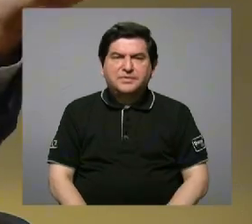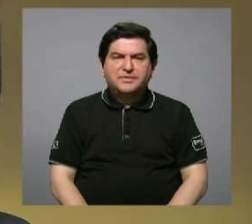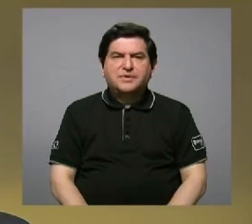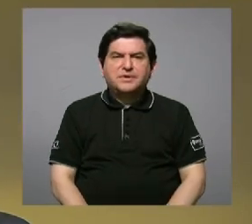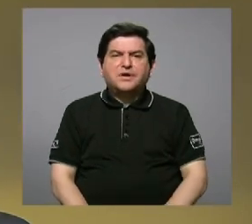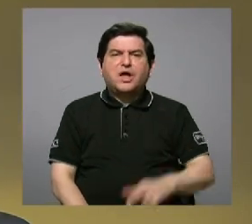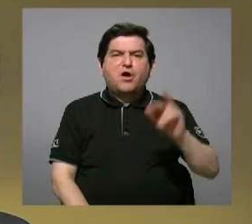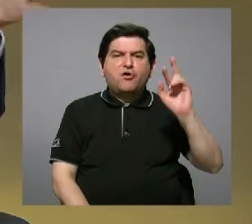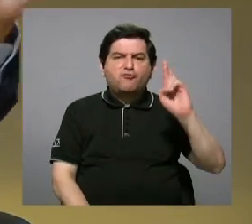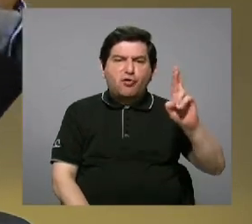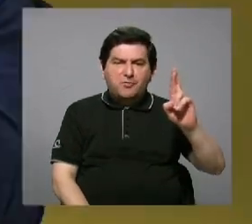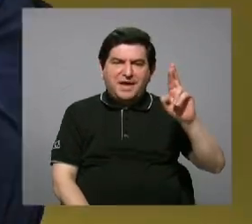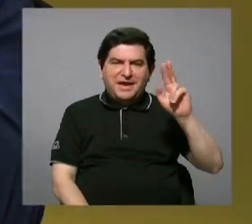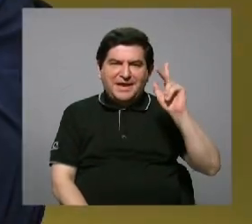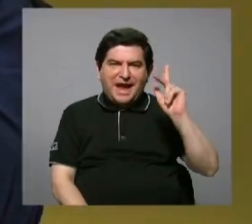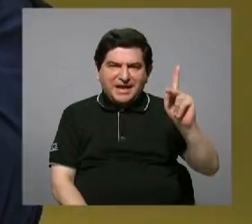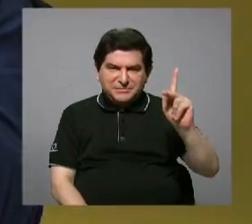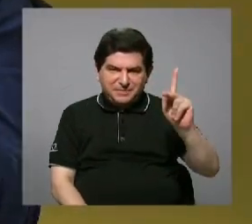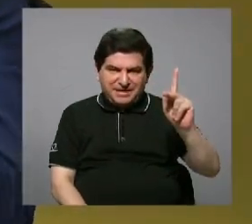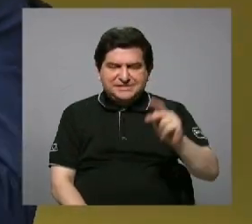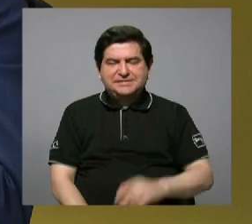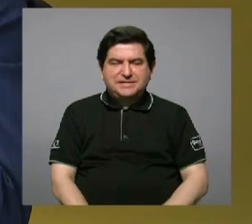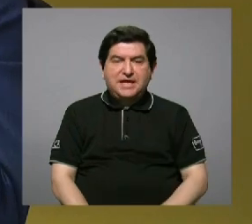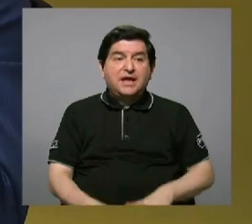doña Rosemary Karpinski, que luego fue